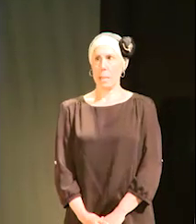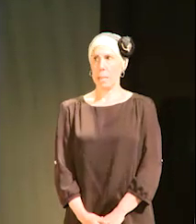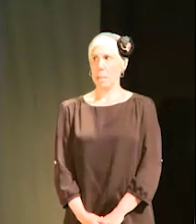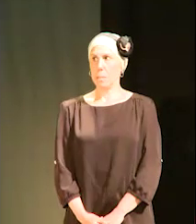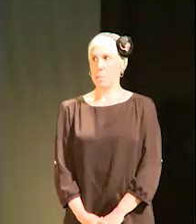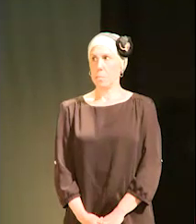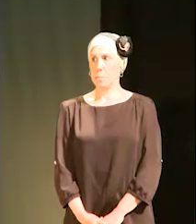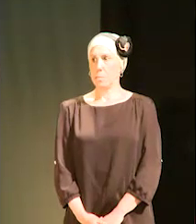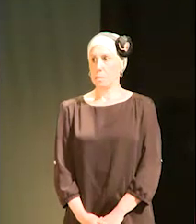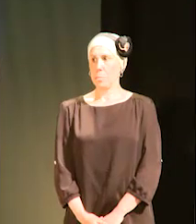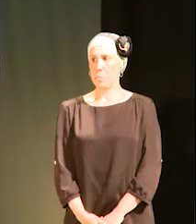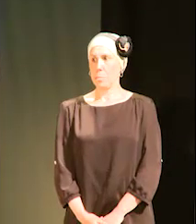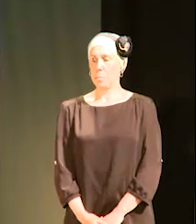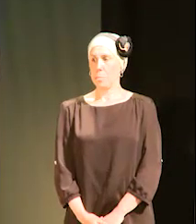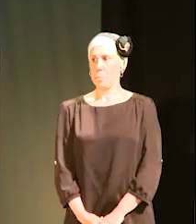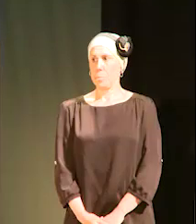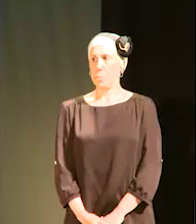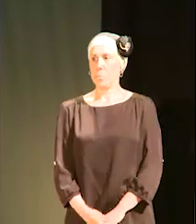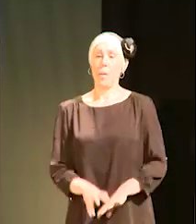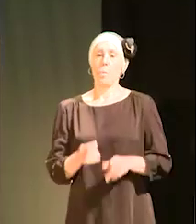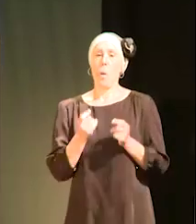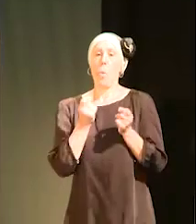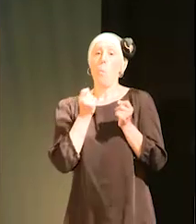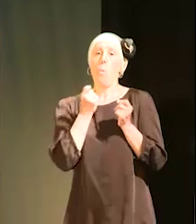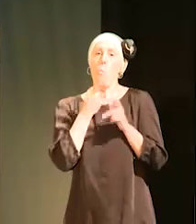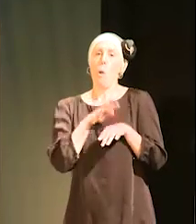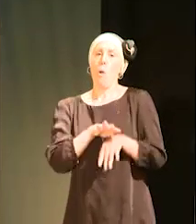sí un poco emocionada